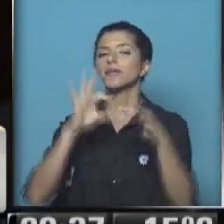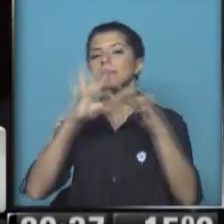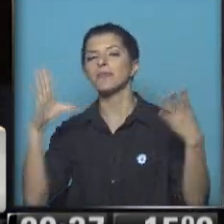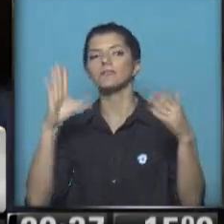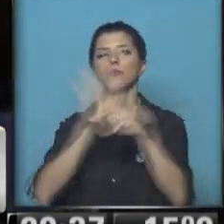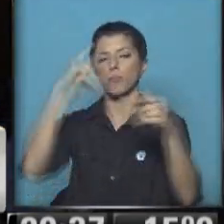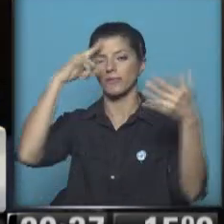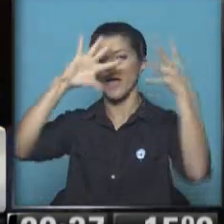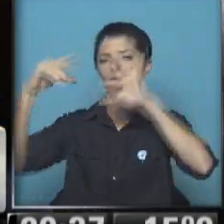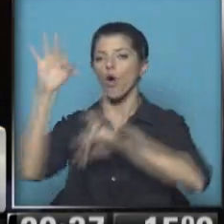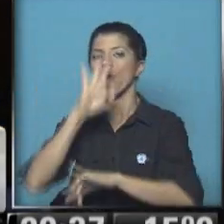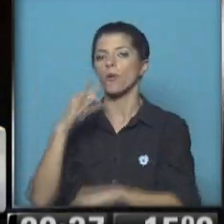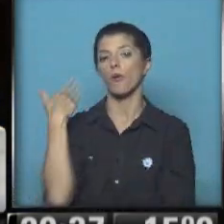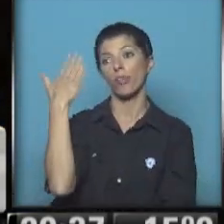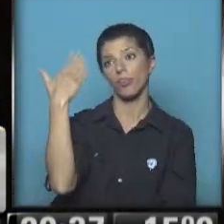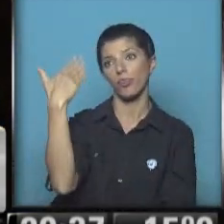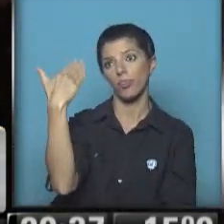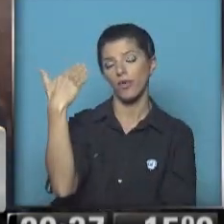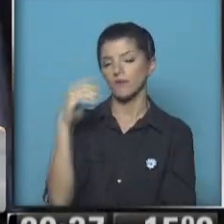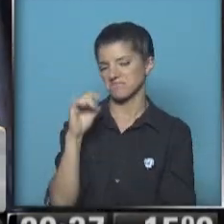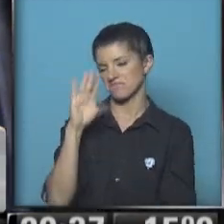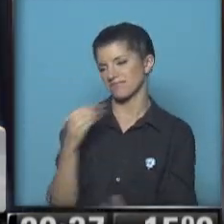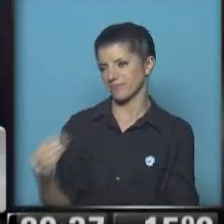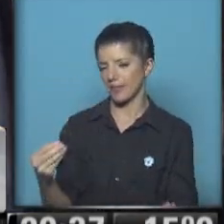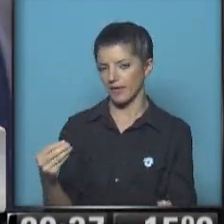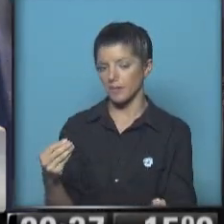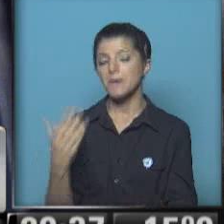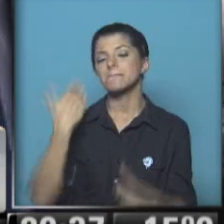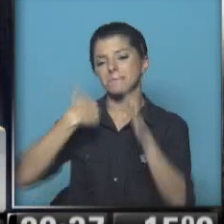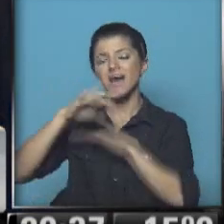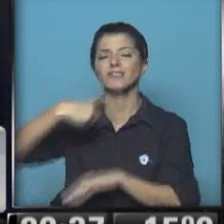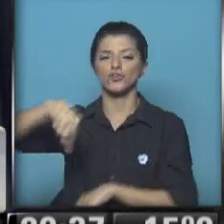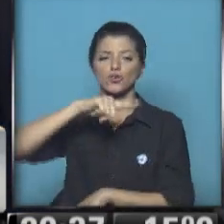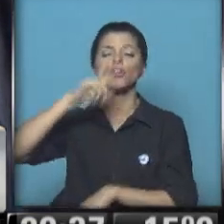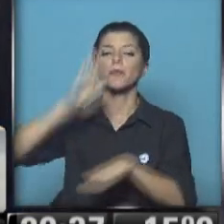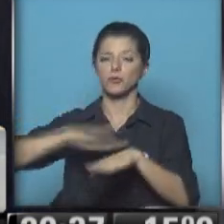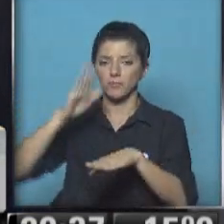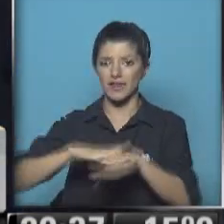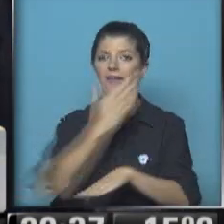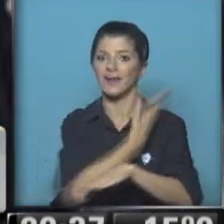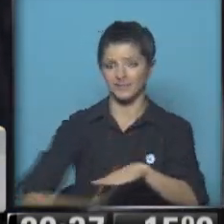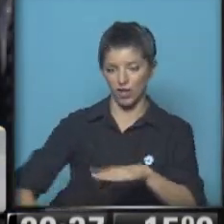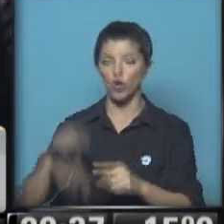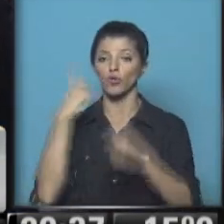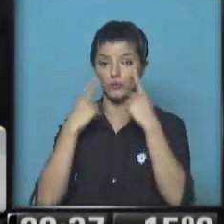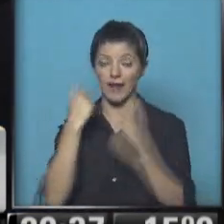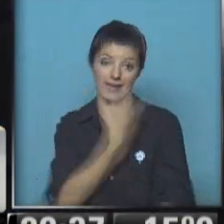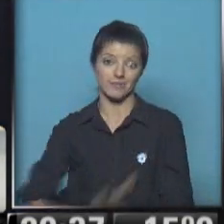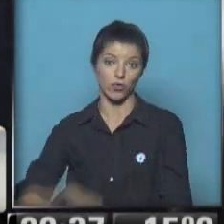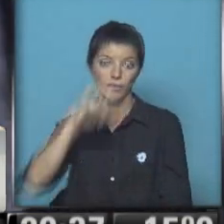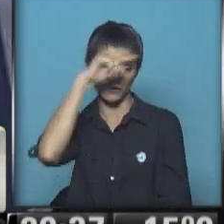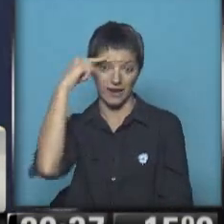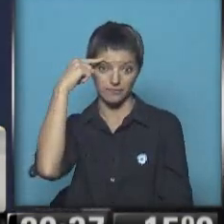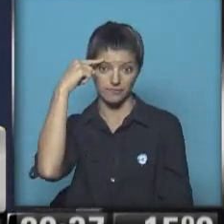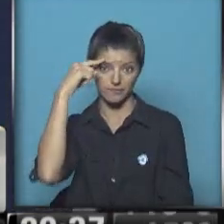hablar como tipo Villiquer no sirve, me parece, ¿no? Sobre todo cuando uno tiene la responsabilidad de conducir el Estado, en este caso el Estado Nacional. Y creo, bueno,